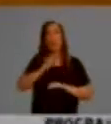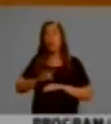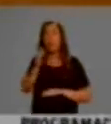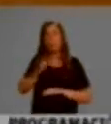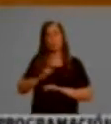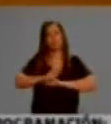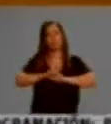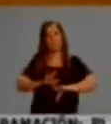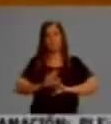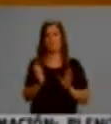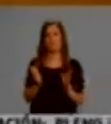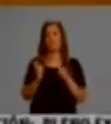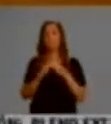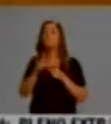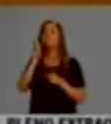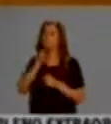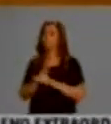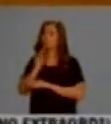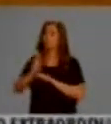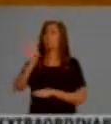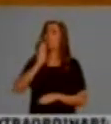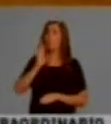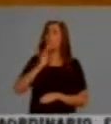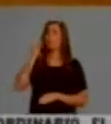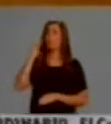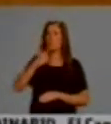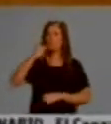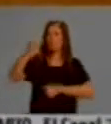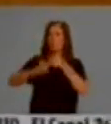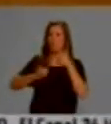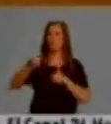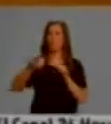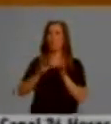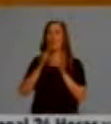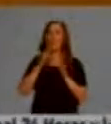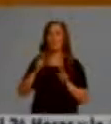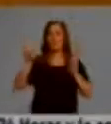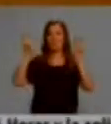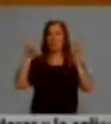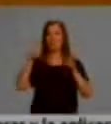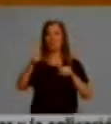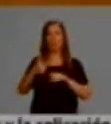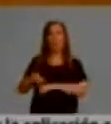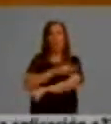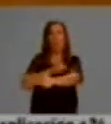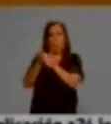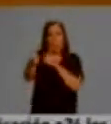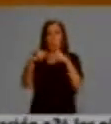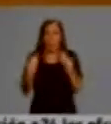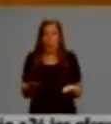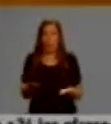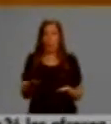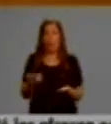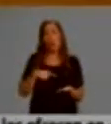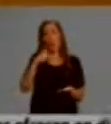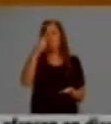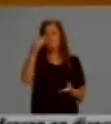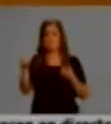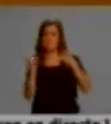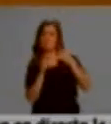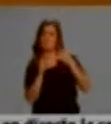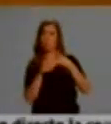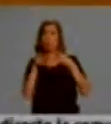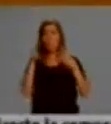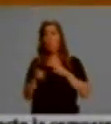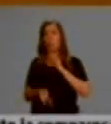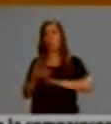y por la supuesta financiación irregular y competir dopados en las elecciones. Hoy le sumamos una tercera razón, que ha montado